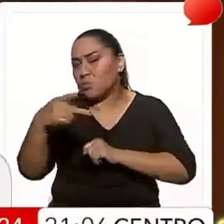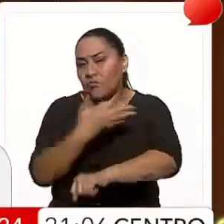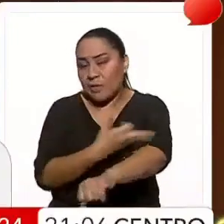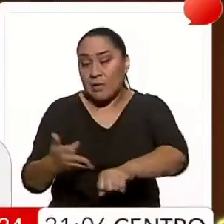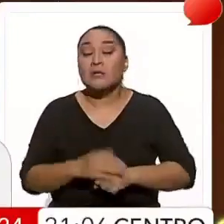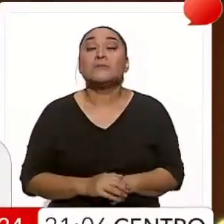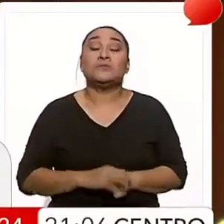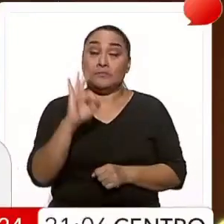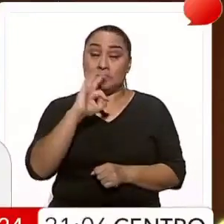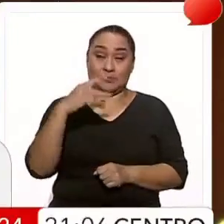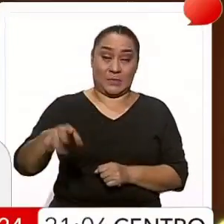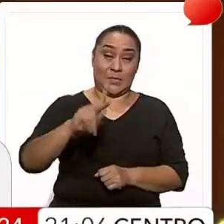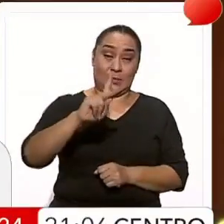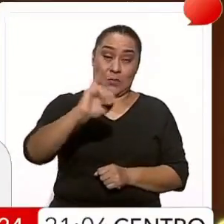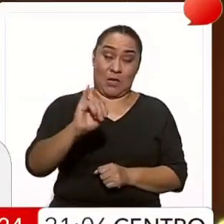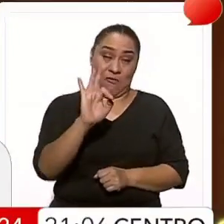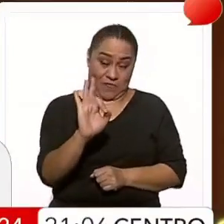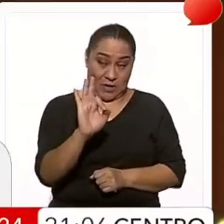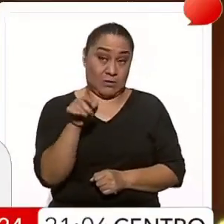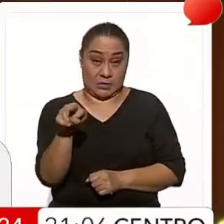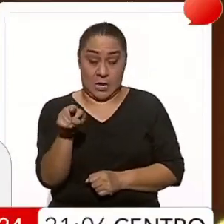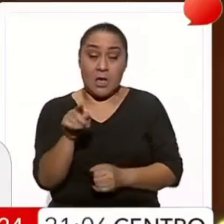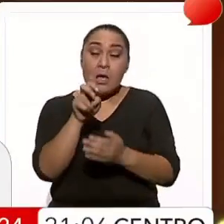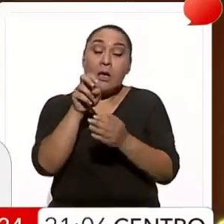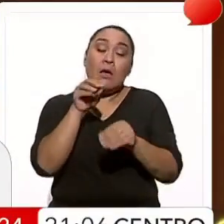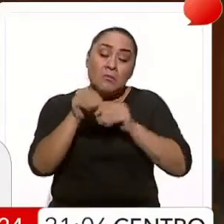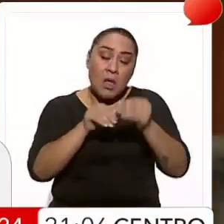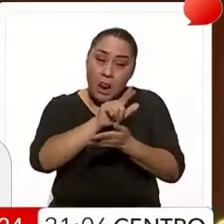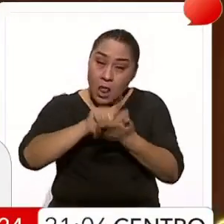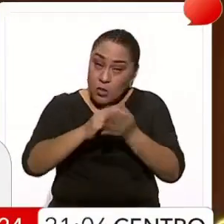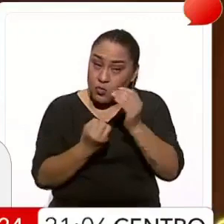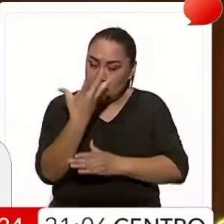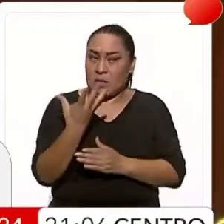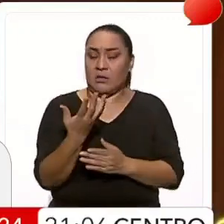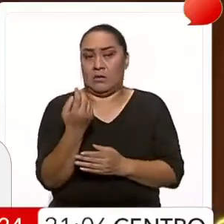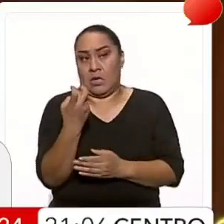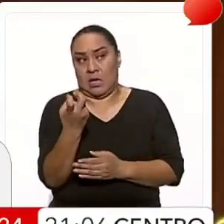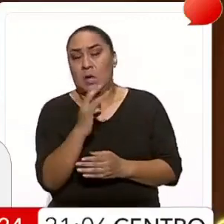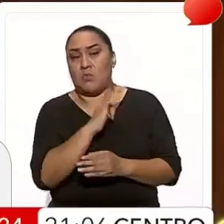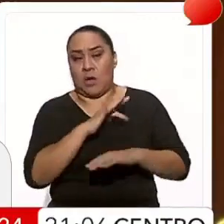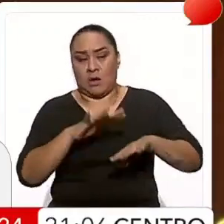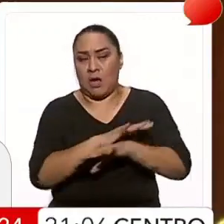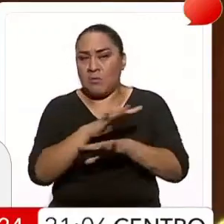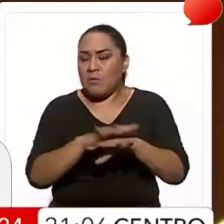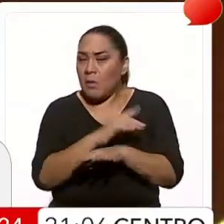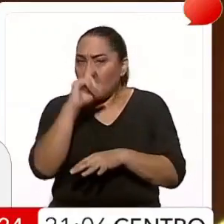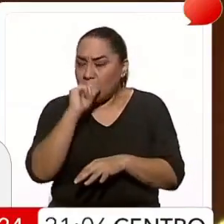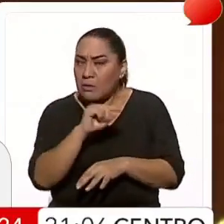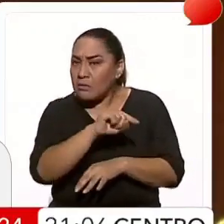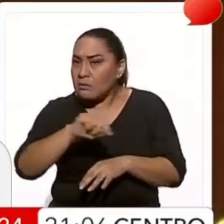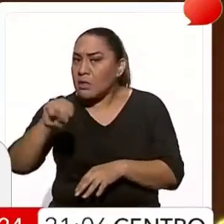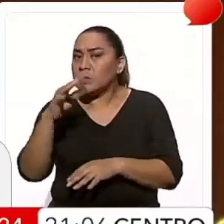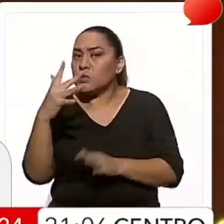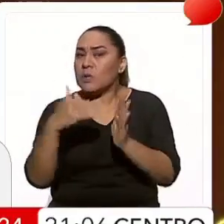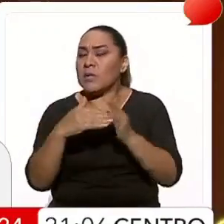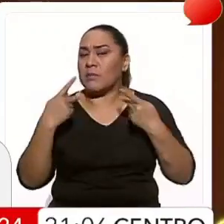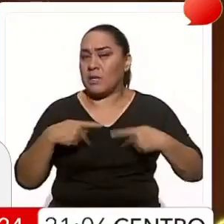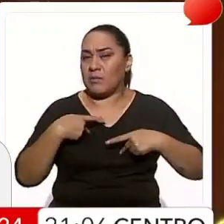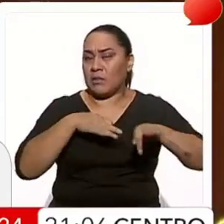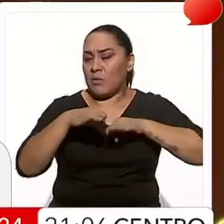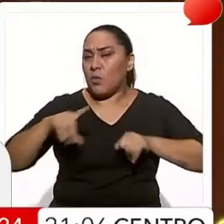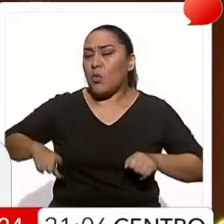reformar al Poder Judicial de la Federación, no solo implica la modificación de los derechos laborales de más de 50,000